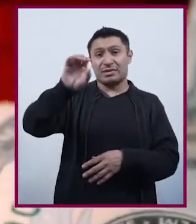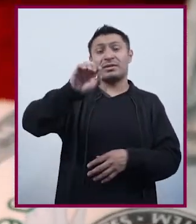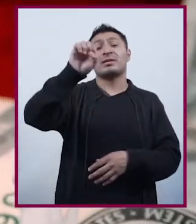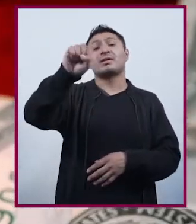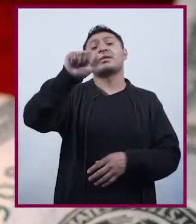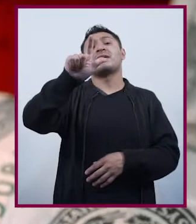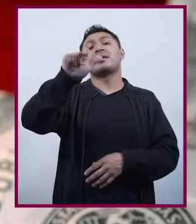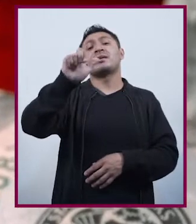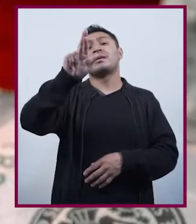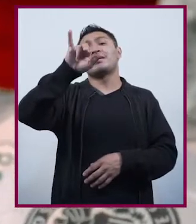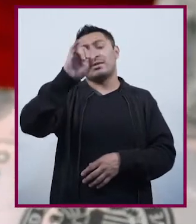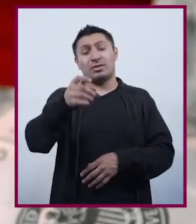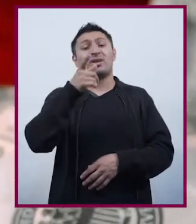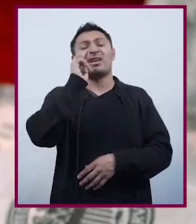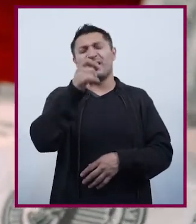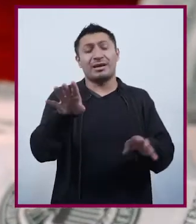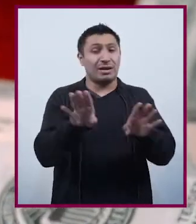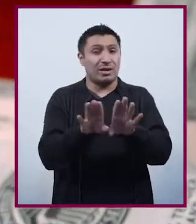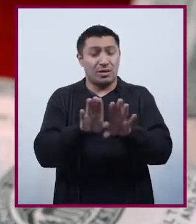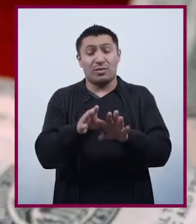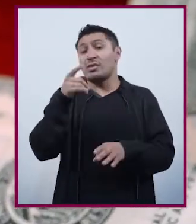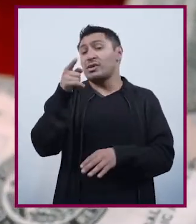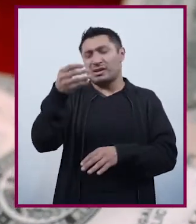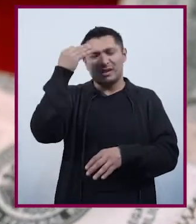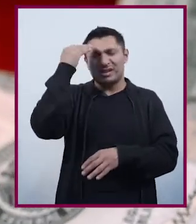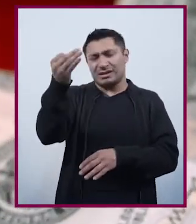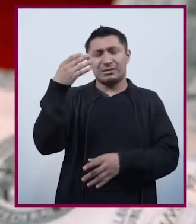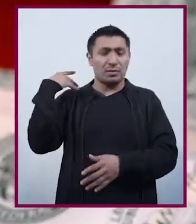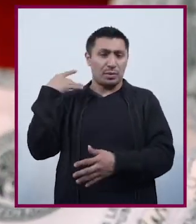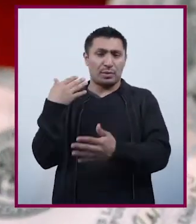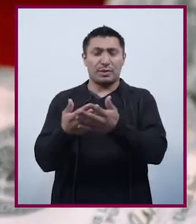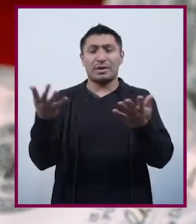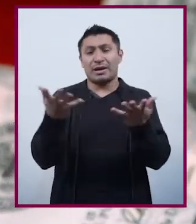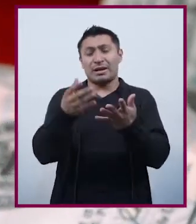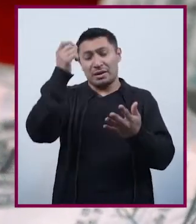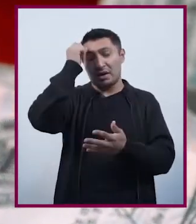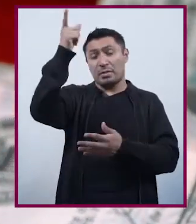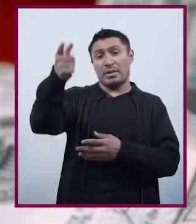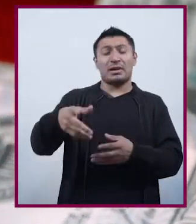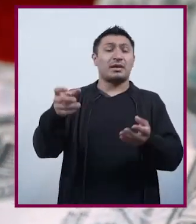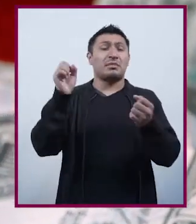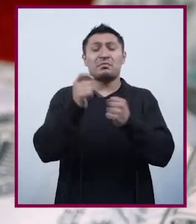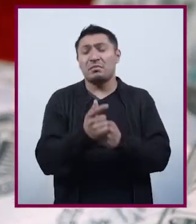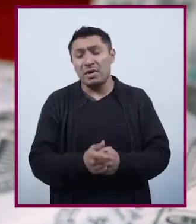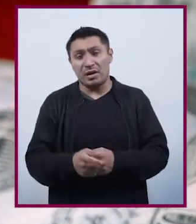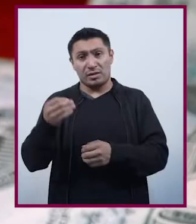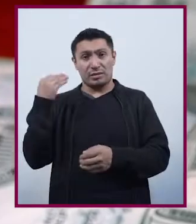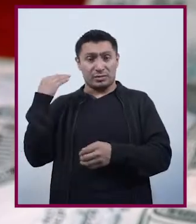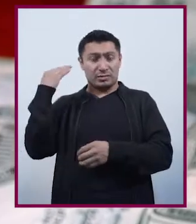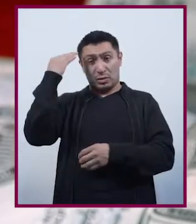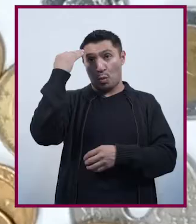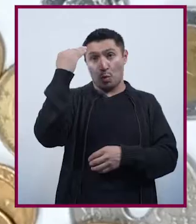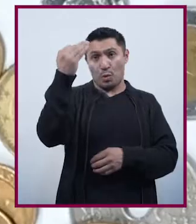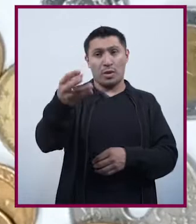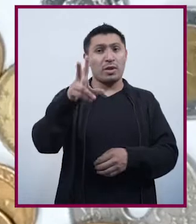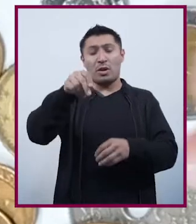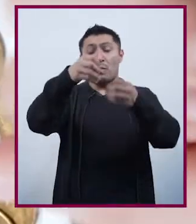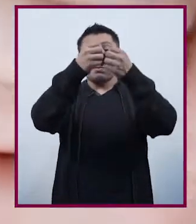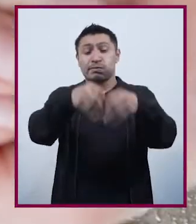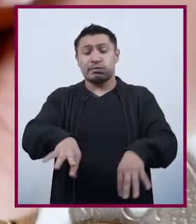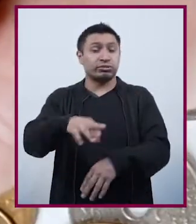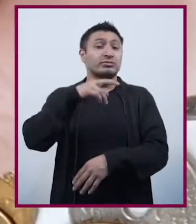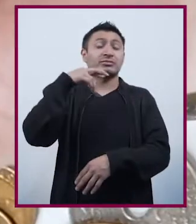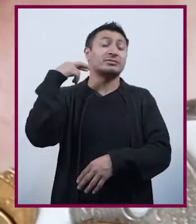la palabra salario? En cualquier caso, con el tiempo se hizo necesario crear una pieza duradera que no se extraviara con